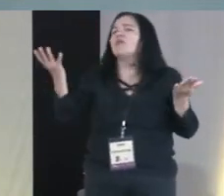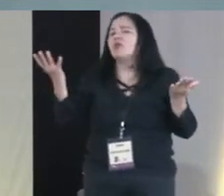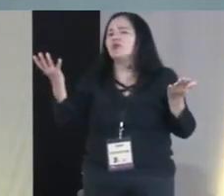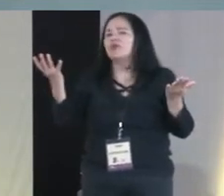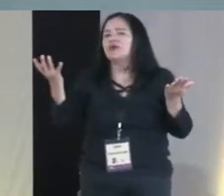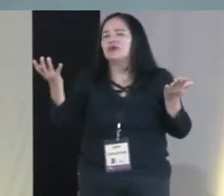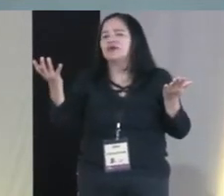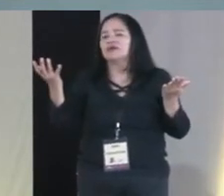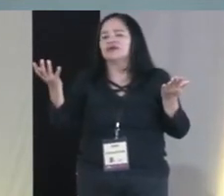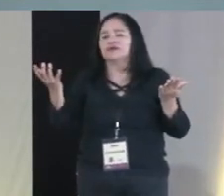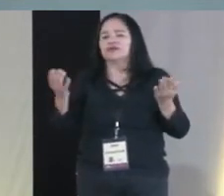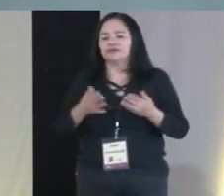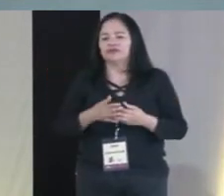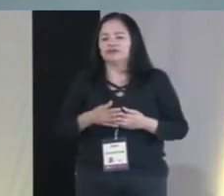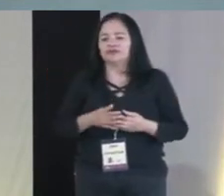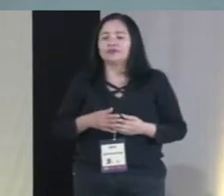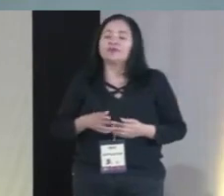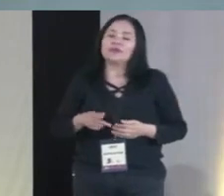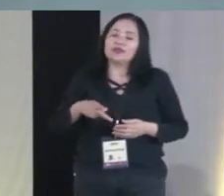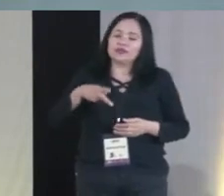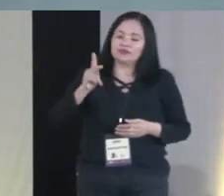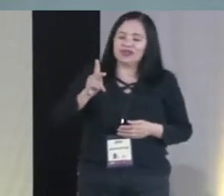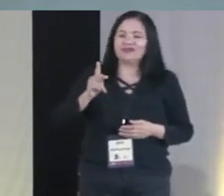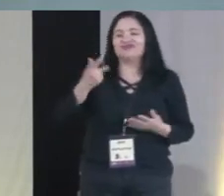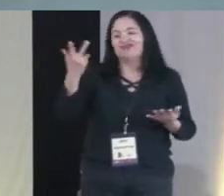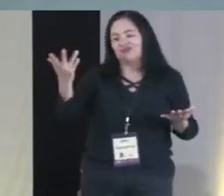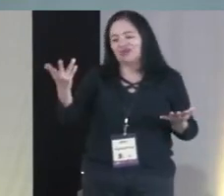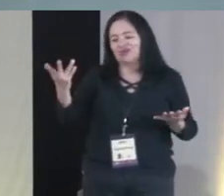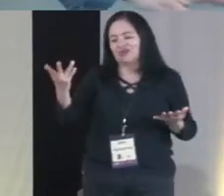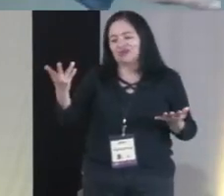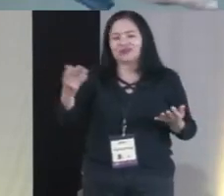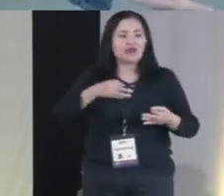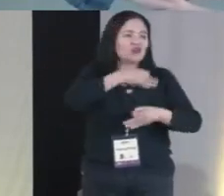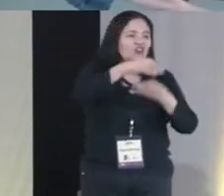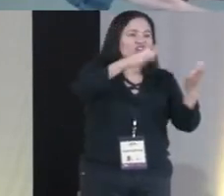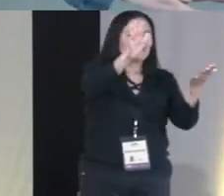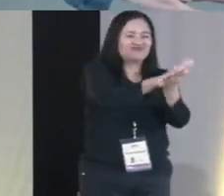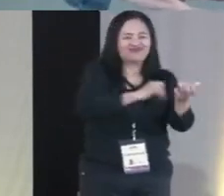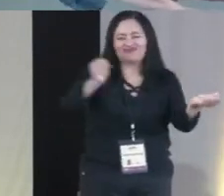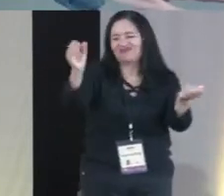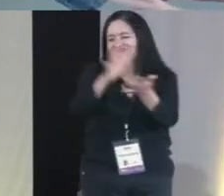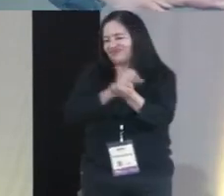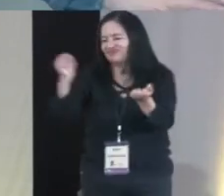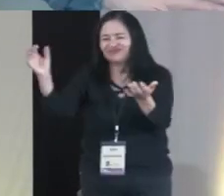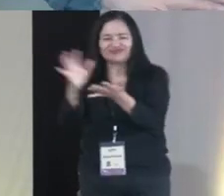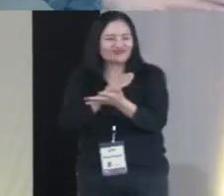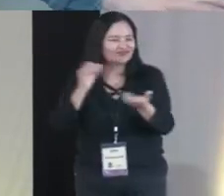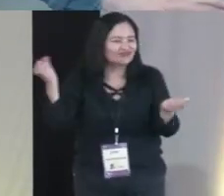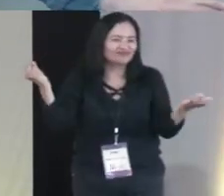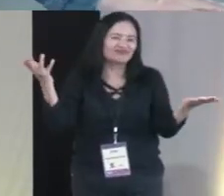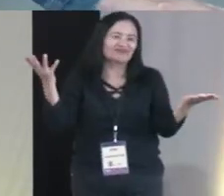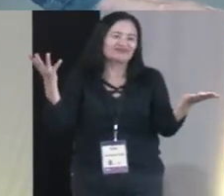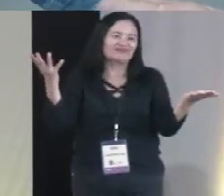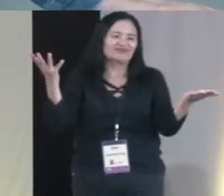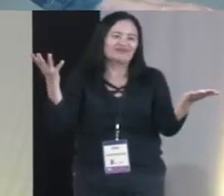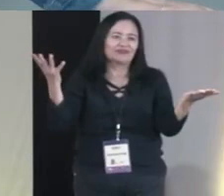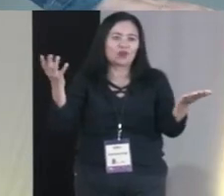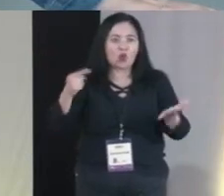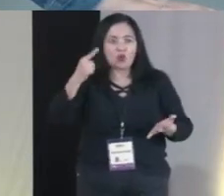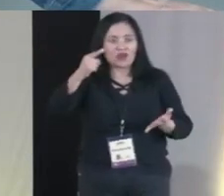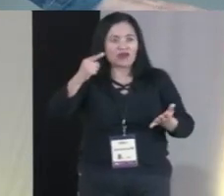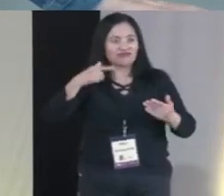Si en vez de destruir todo lo que encontró, hubiese seguido el ejemplo de